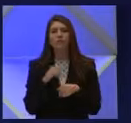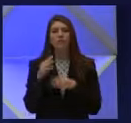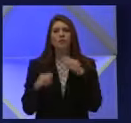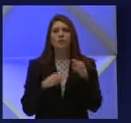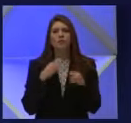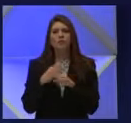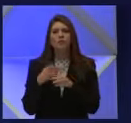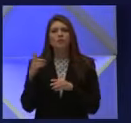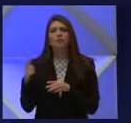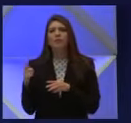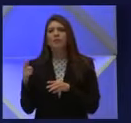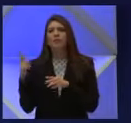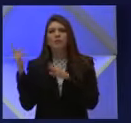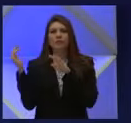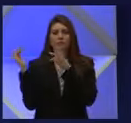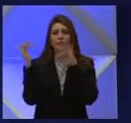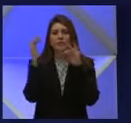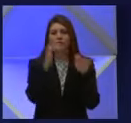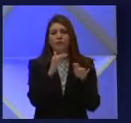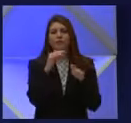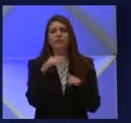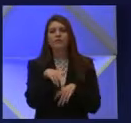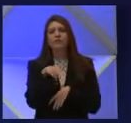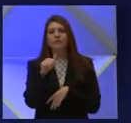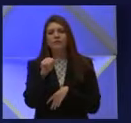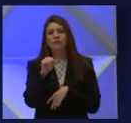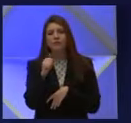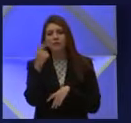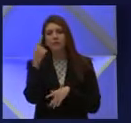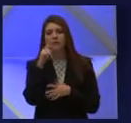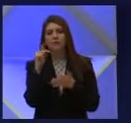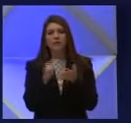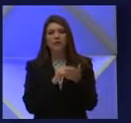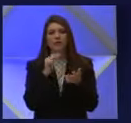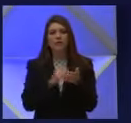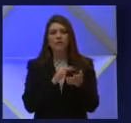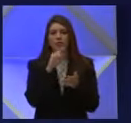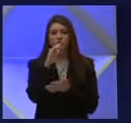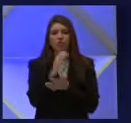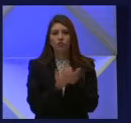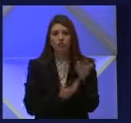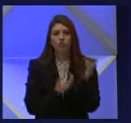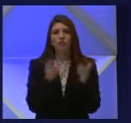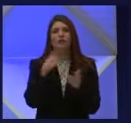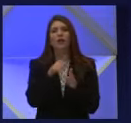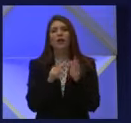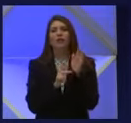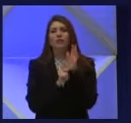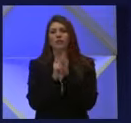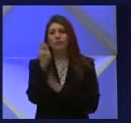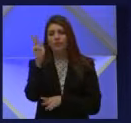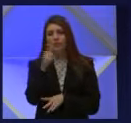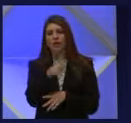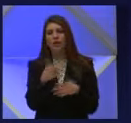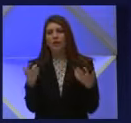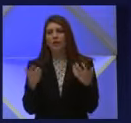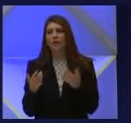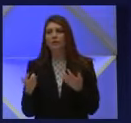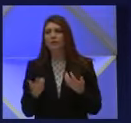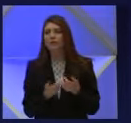a la nasa a firmar contratos para el lanzamiento de sus satélites domésticos